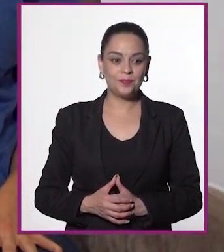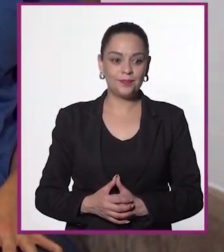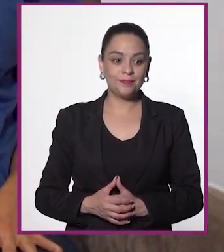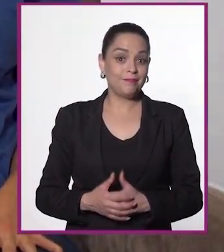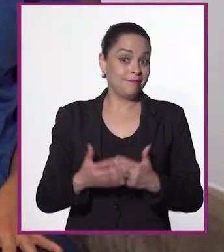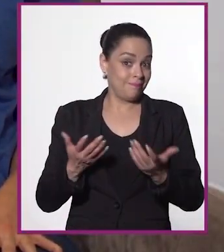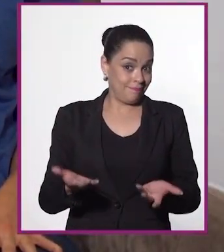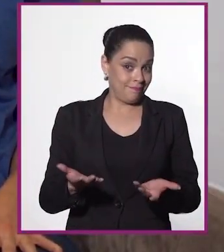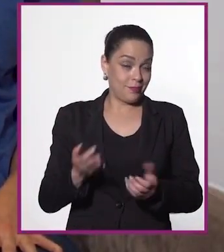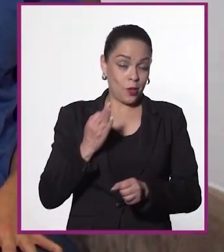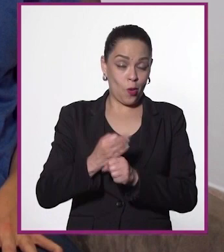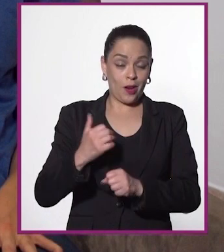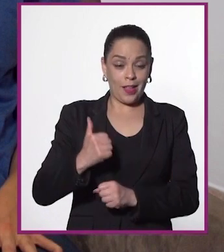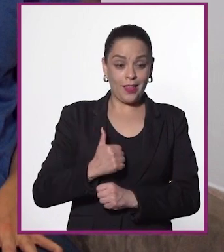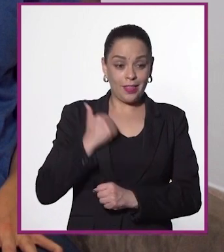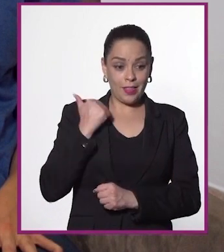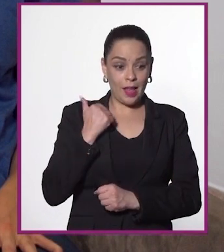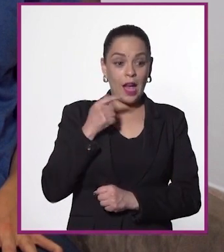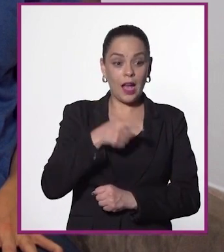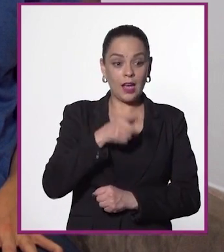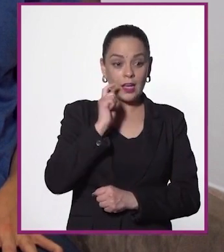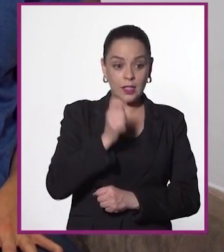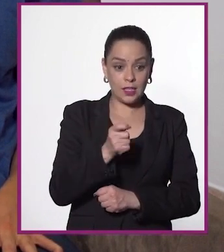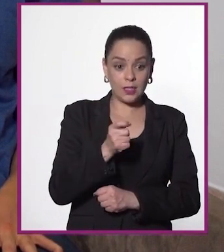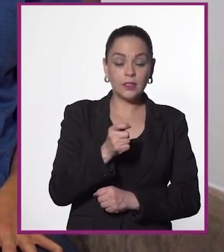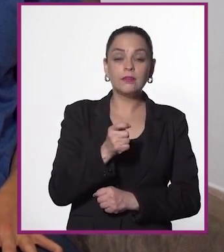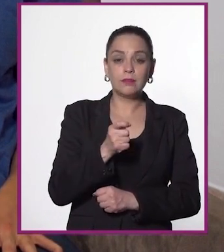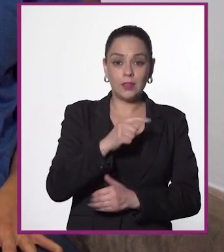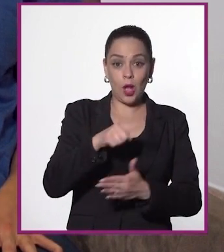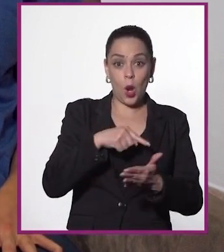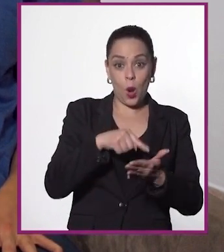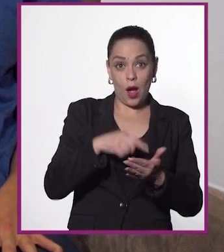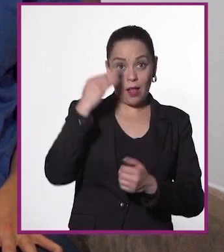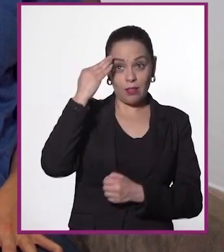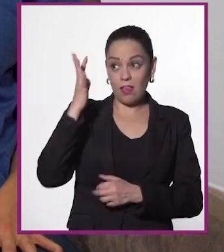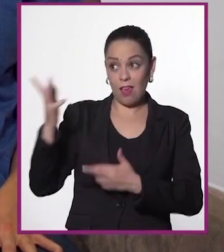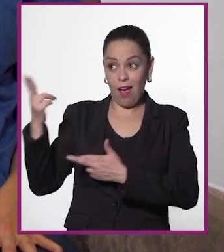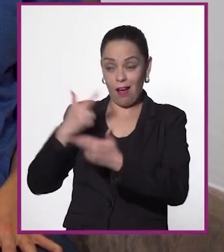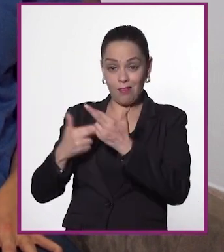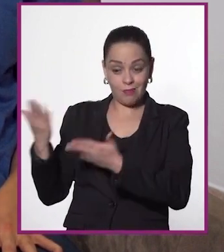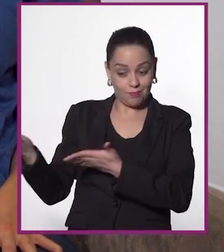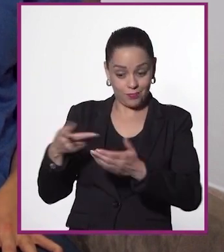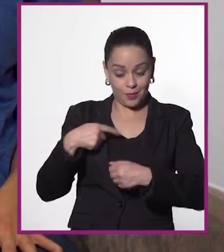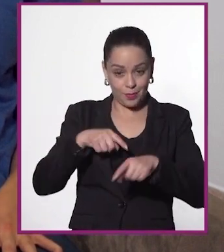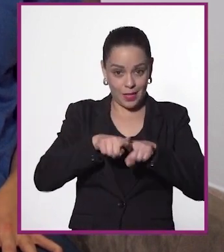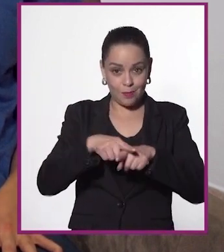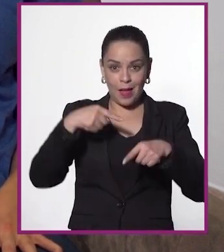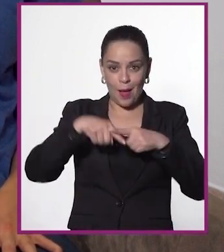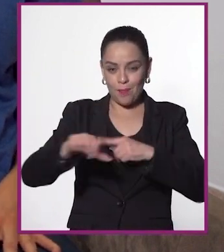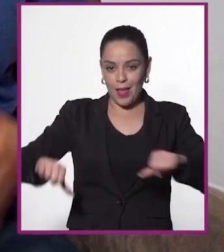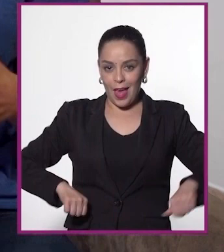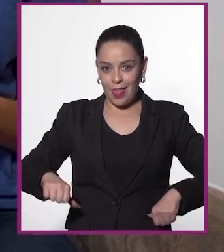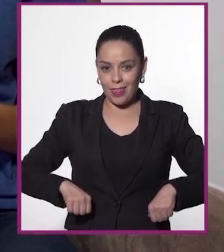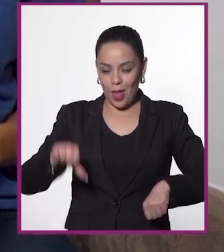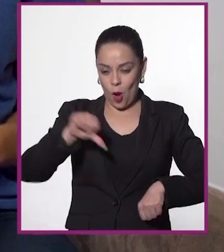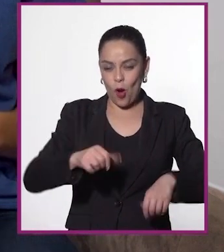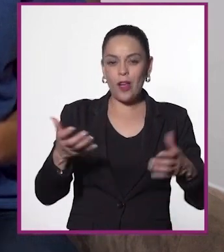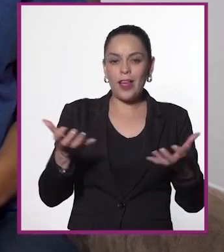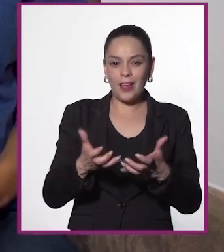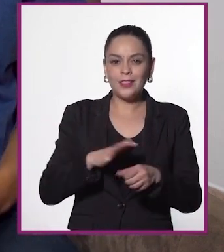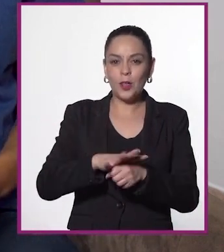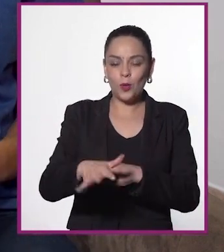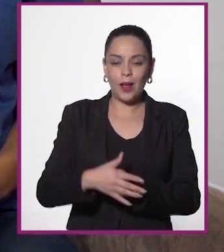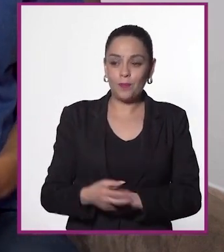Bueno, y aprovechando que el doblez en el espacio-tiempo me devolvió a mi hermana, comencemos con la actividad de hoy. En esta escena